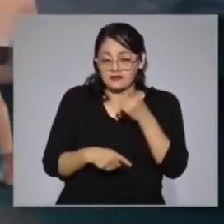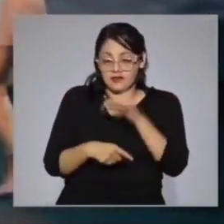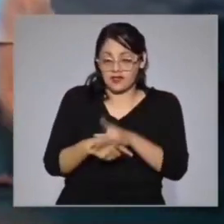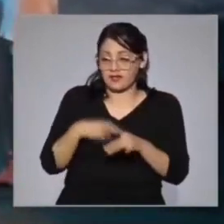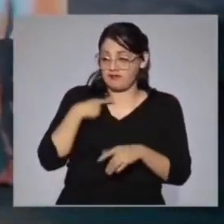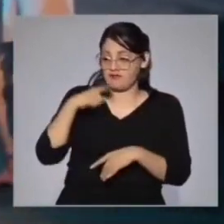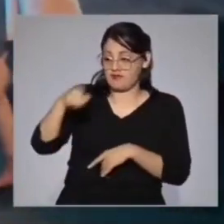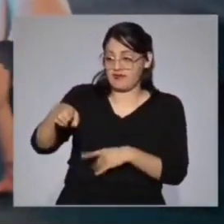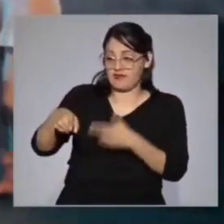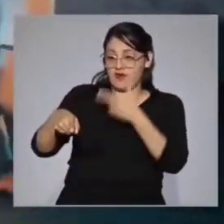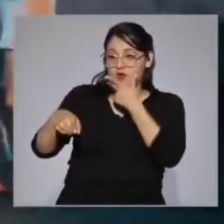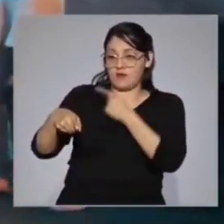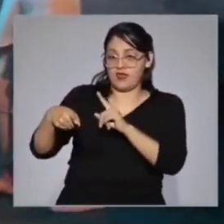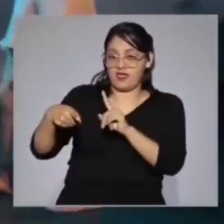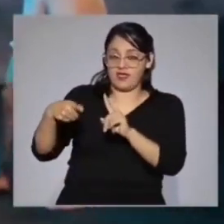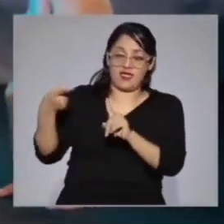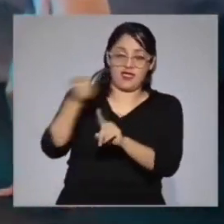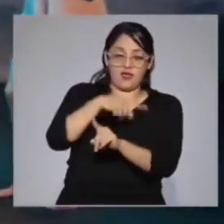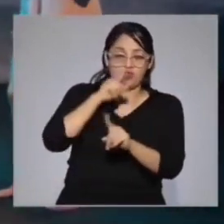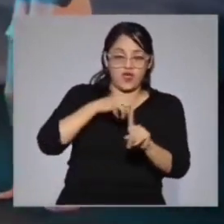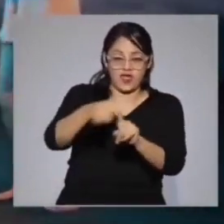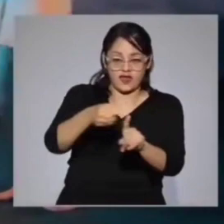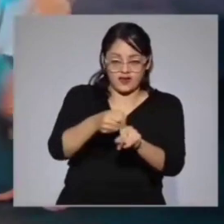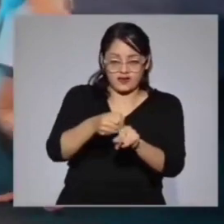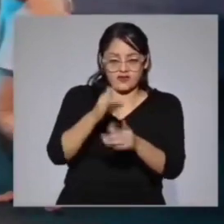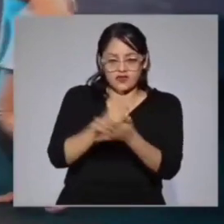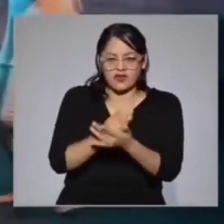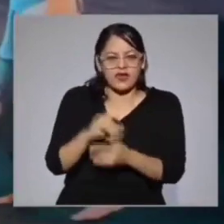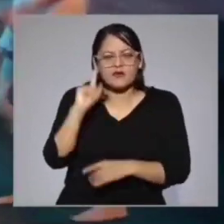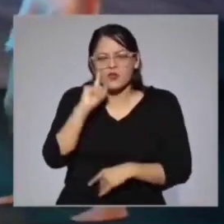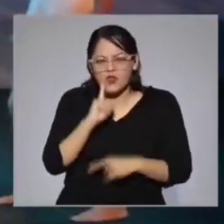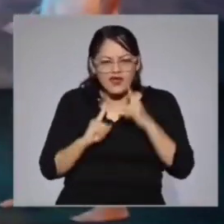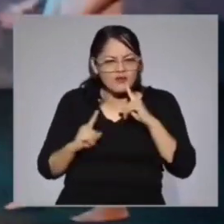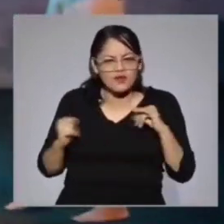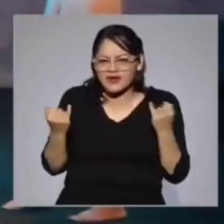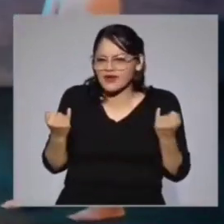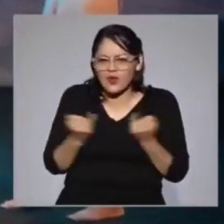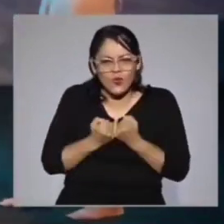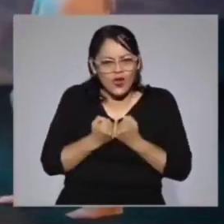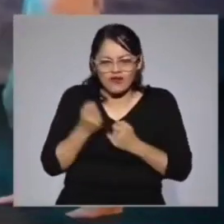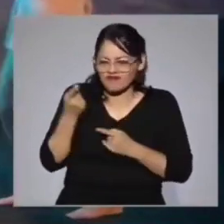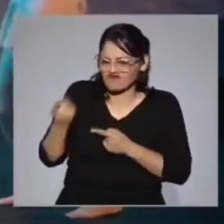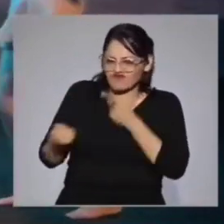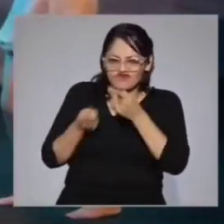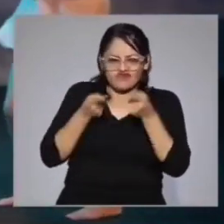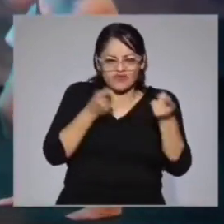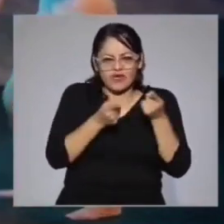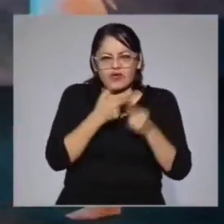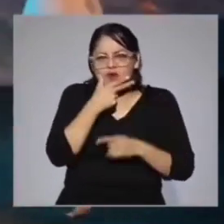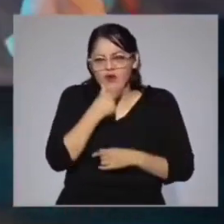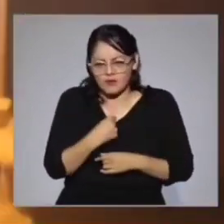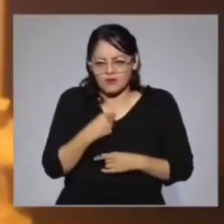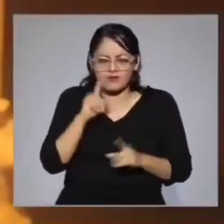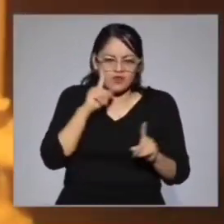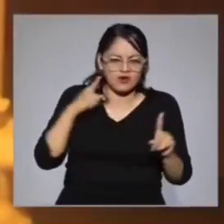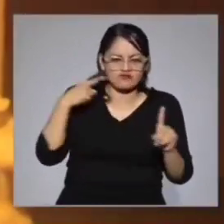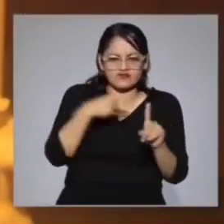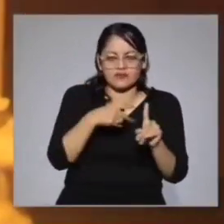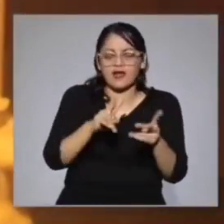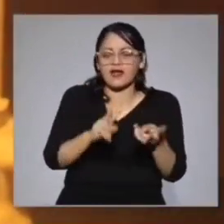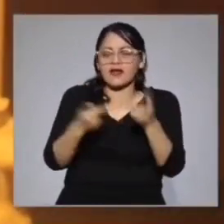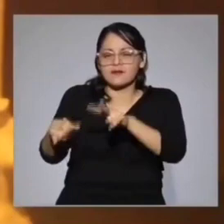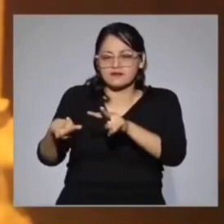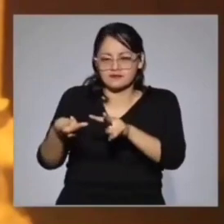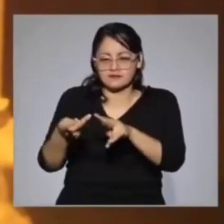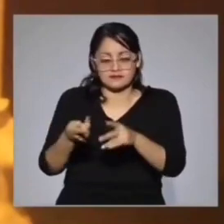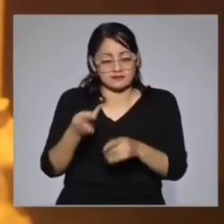señalando la violencia hombre-mujer, sino la violencia mujer-mujer, mujer-hombre, y cómo es tarea